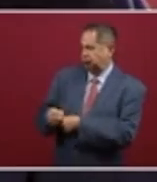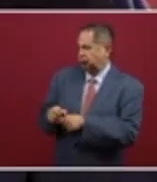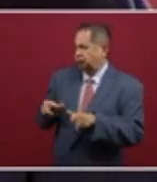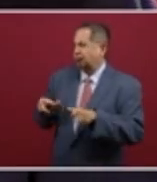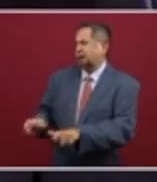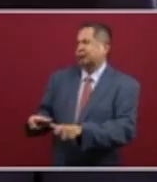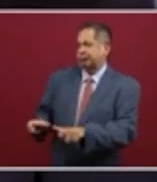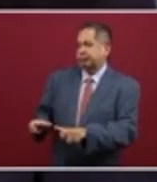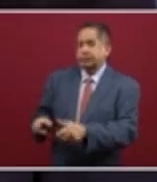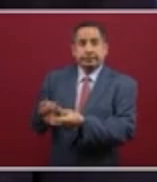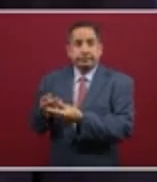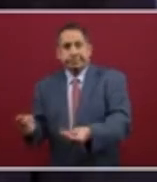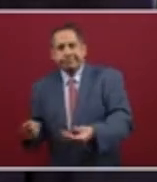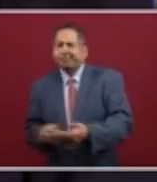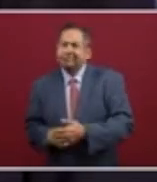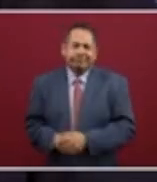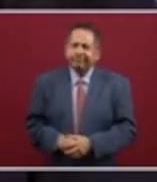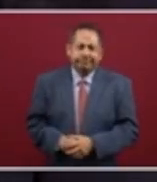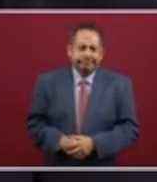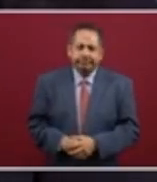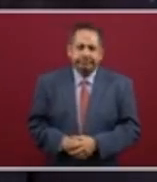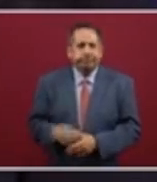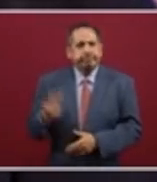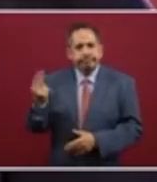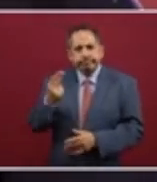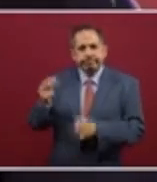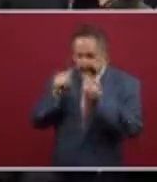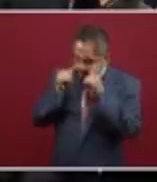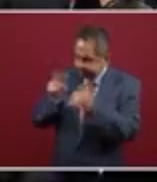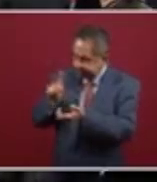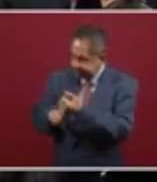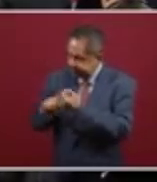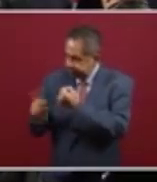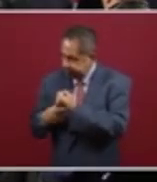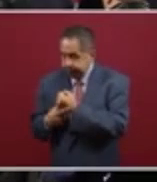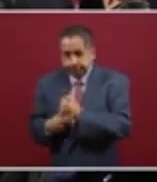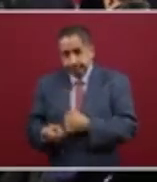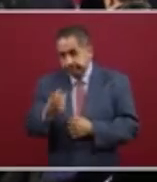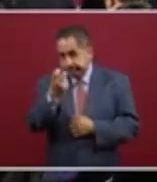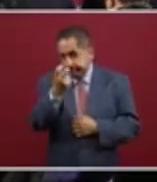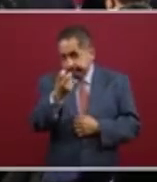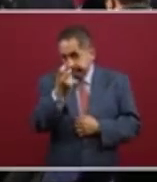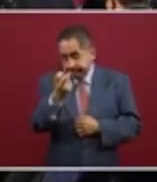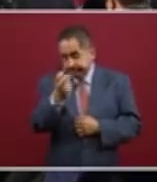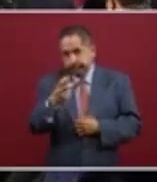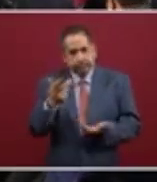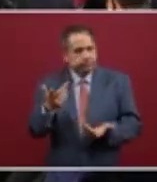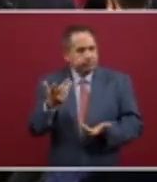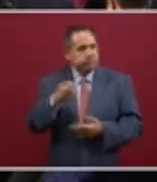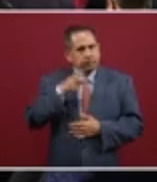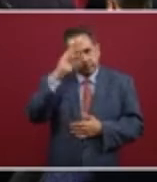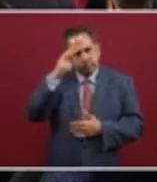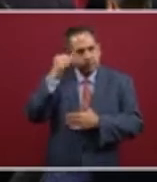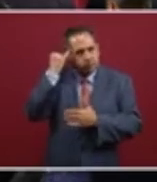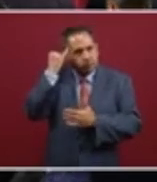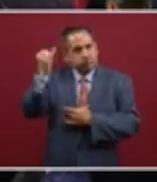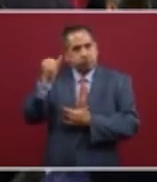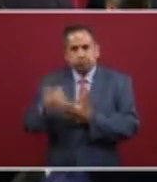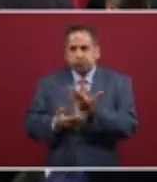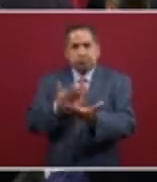entonces eso es lo que méxico está proponiendo